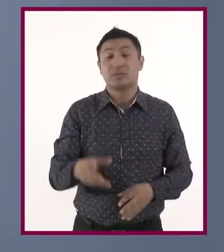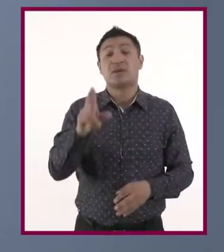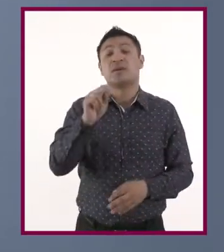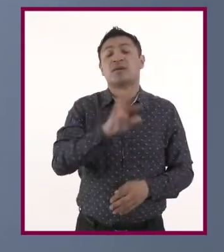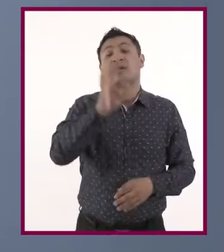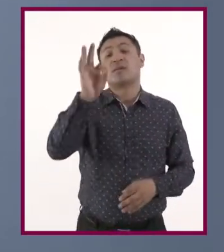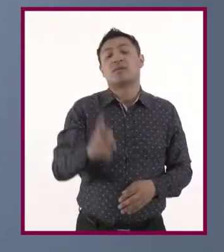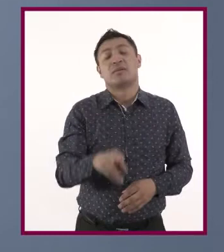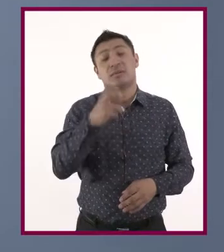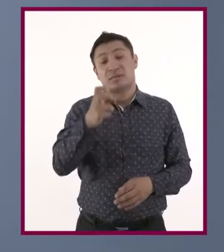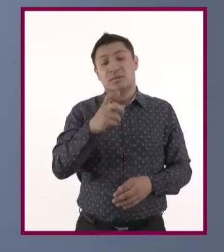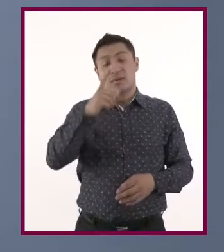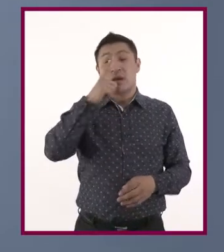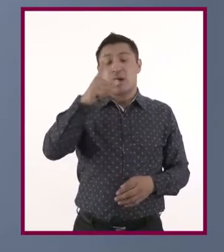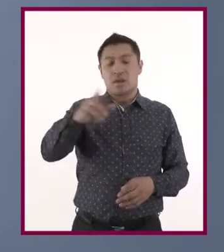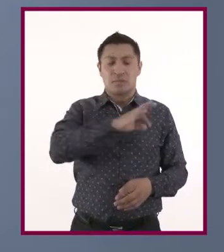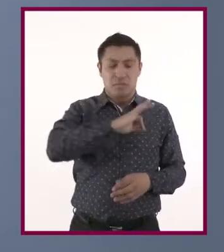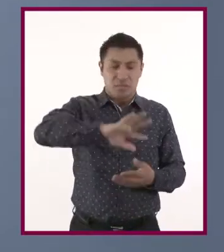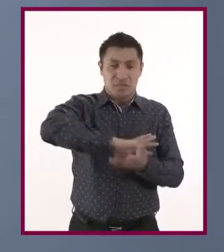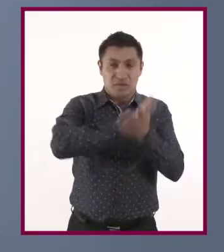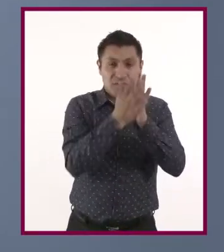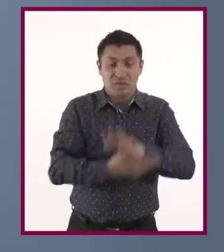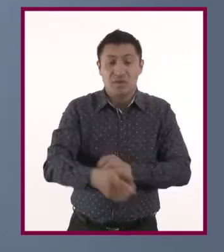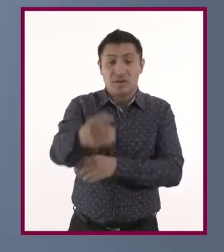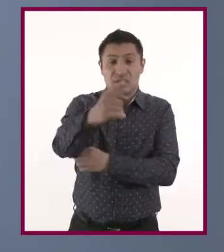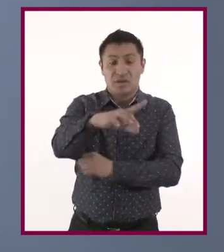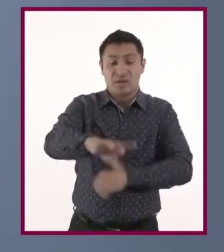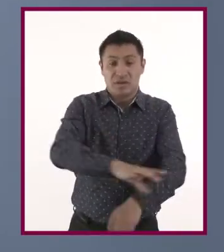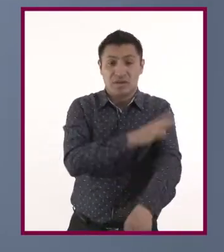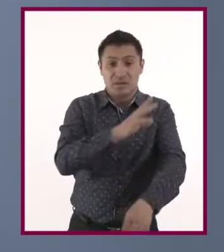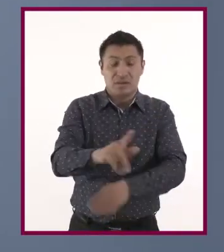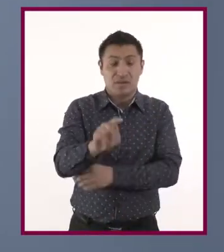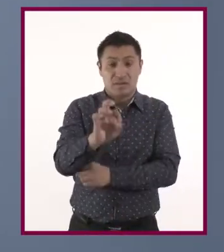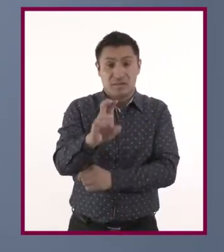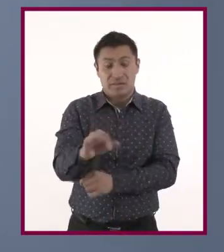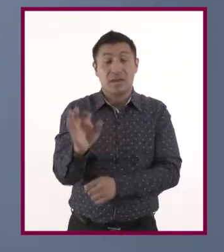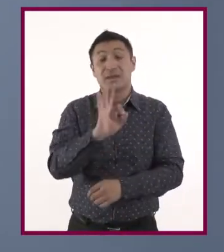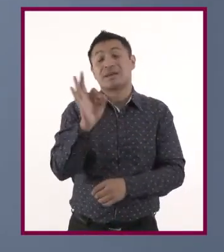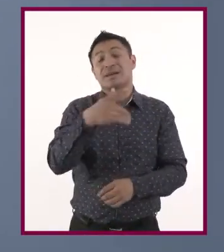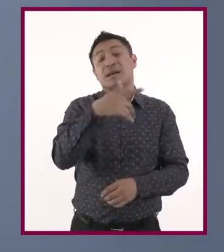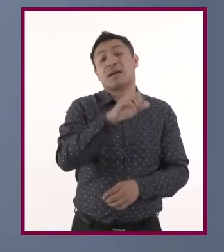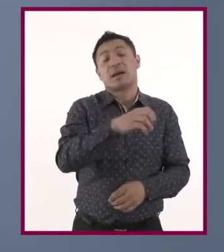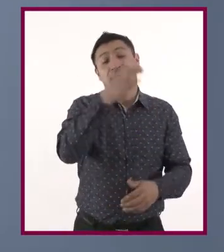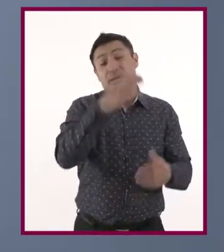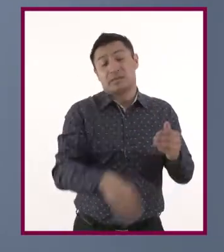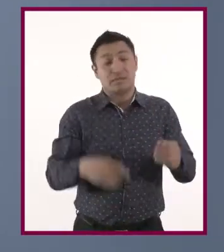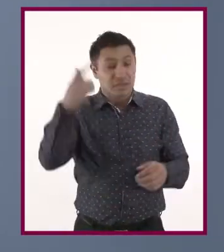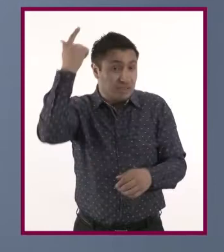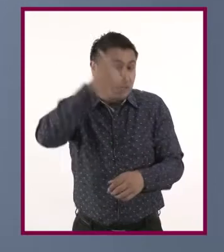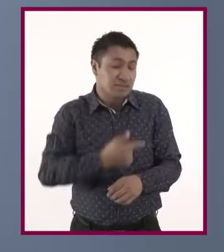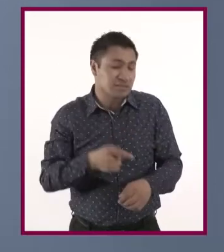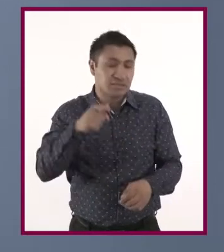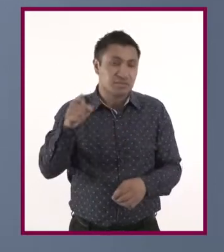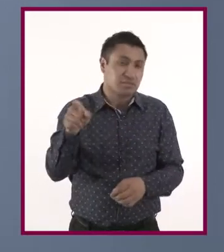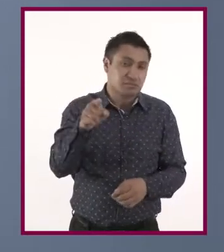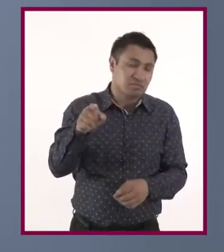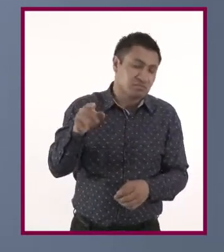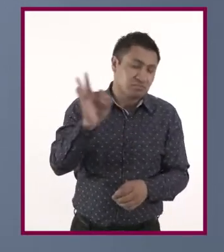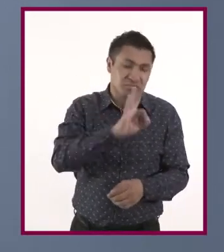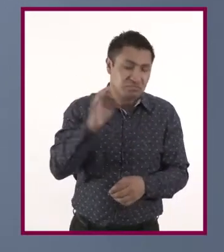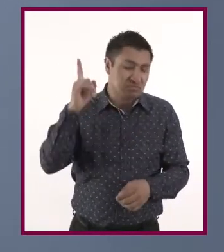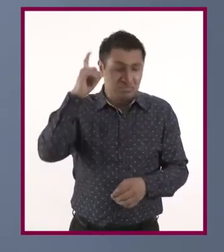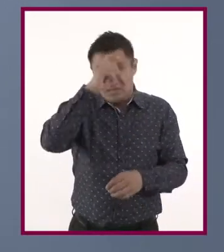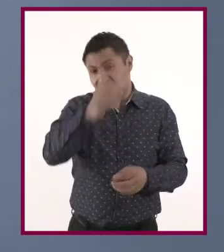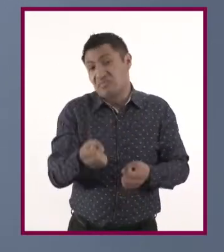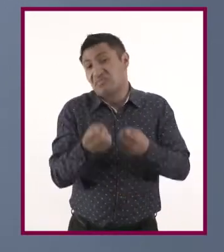es susceptible de convertirse en energía térmica. Si el gas se te acaba en un horario tarde, es probable que no encuentres quien te pueda abastecer ese mismo